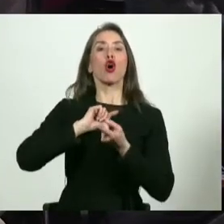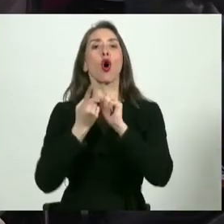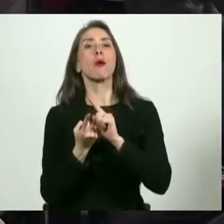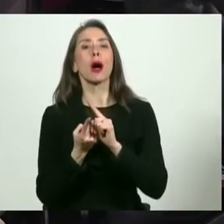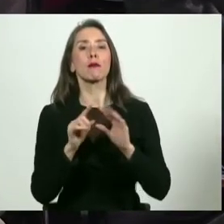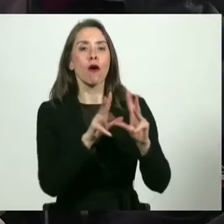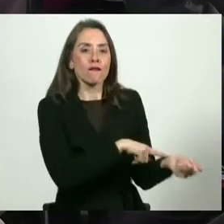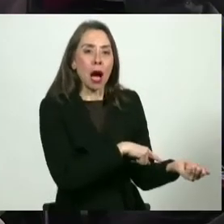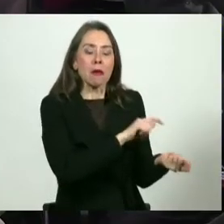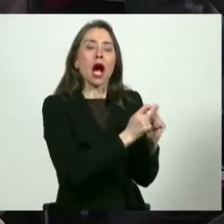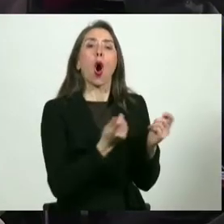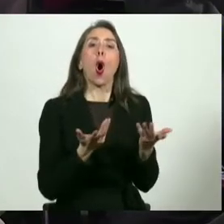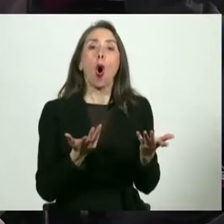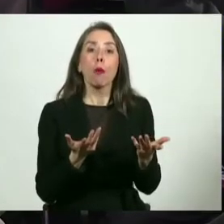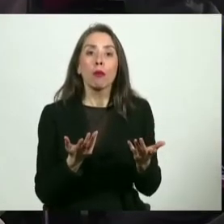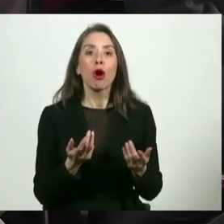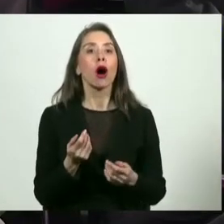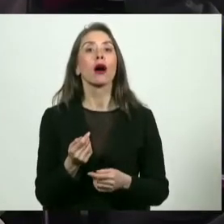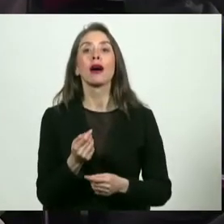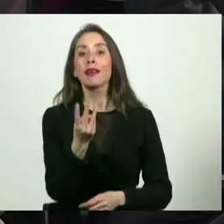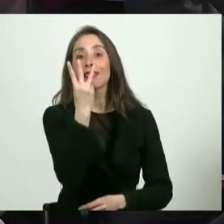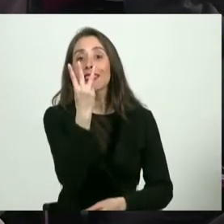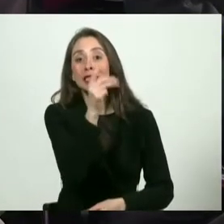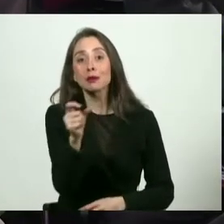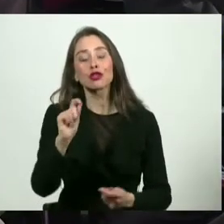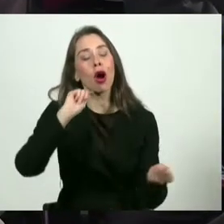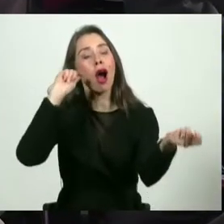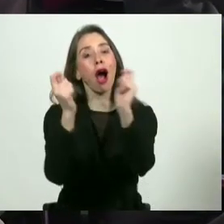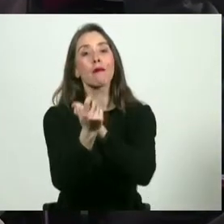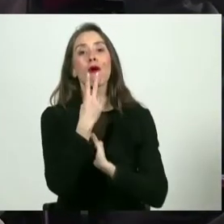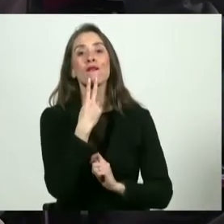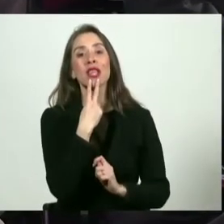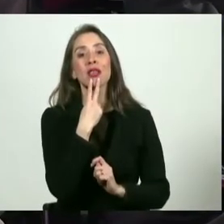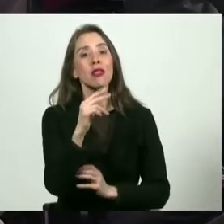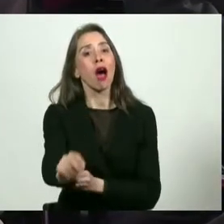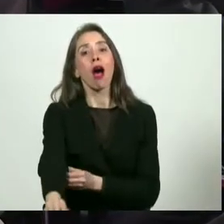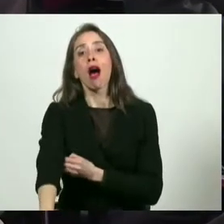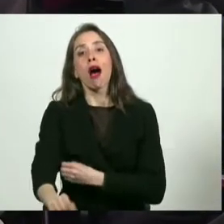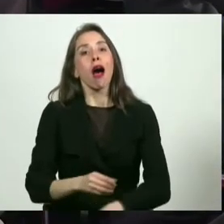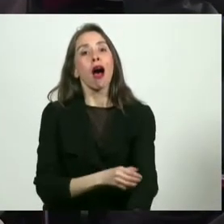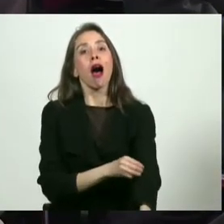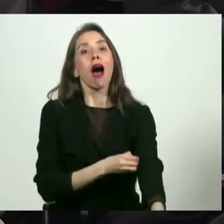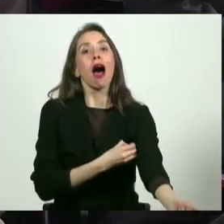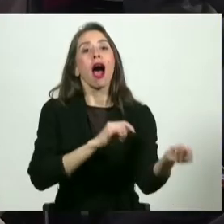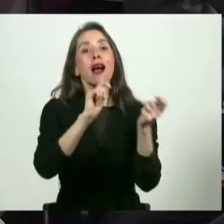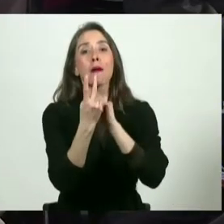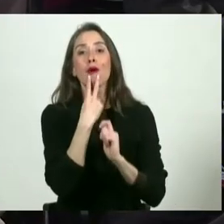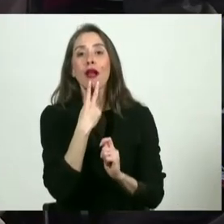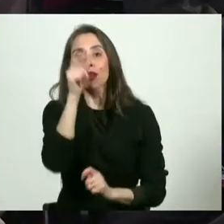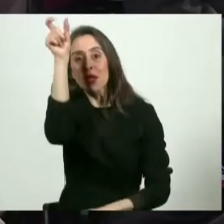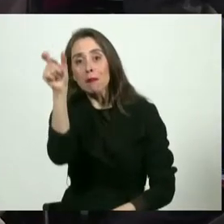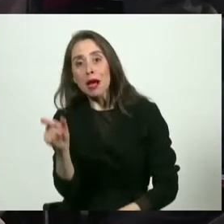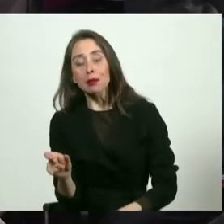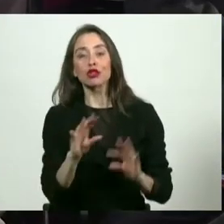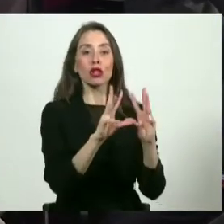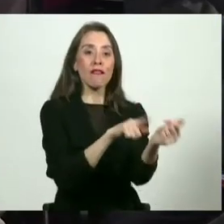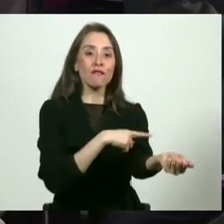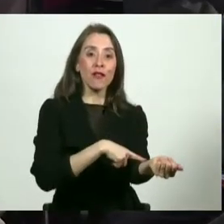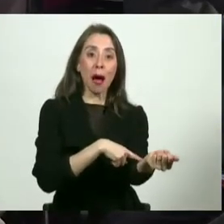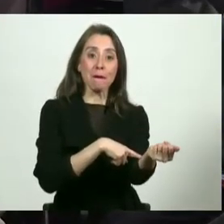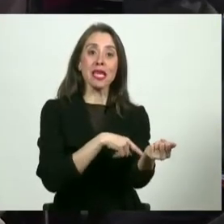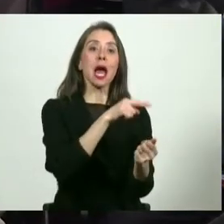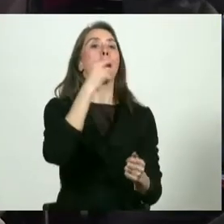importante. Le cambiaron la vida a 3 personas, porque eso es, le cambiaron la vida, y le cambiaron la vida a las familias. Esas familias que a lo